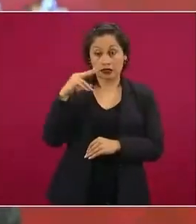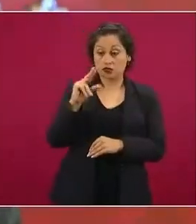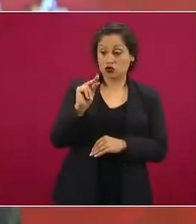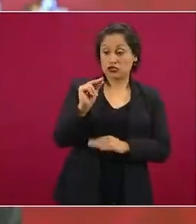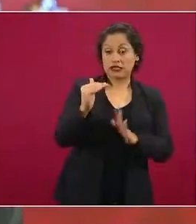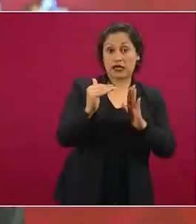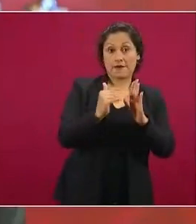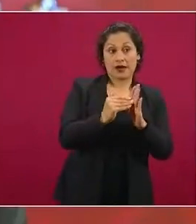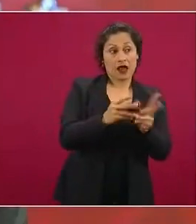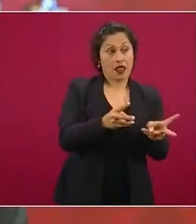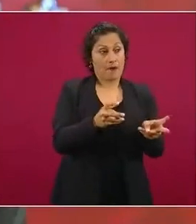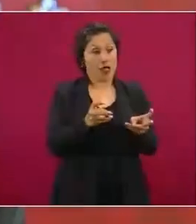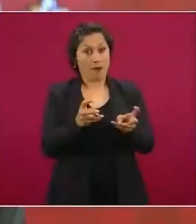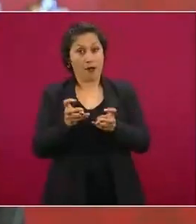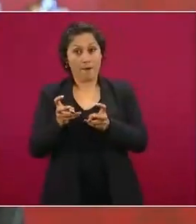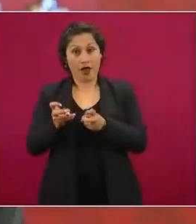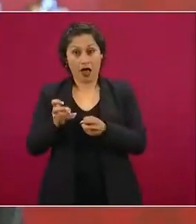a